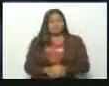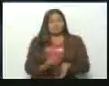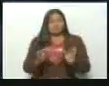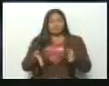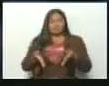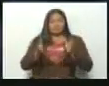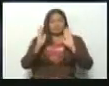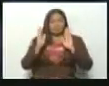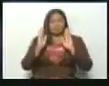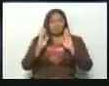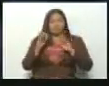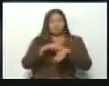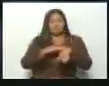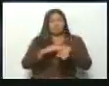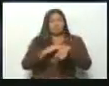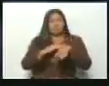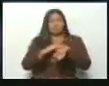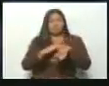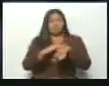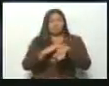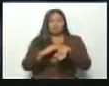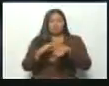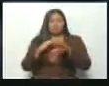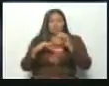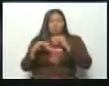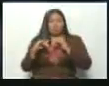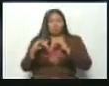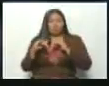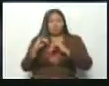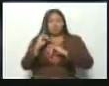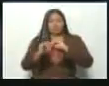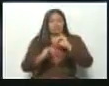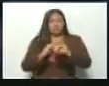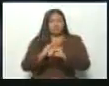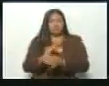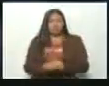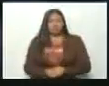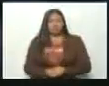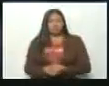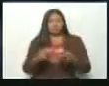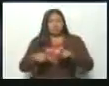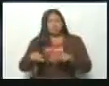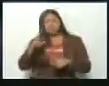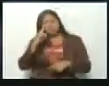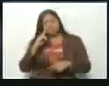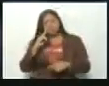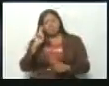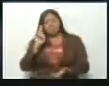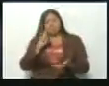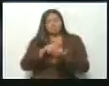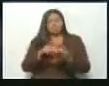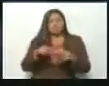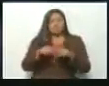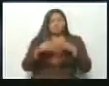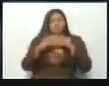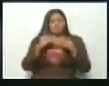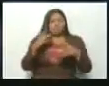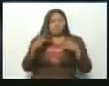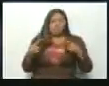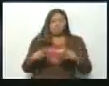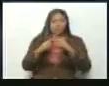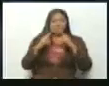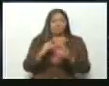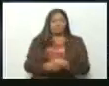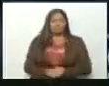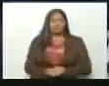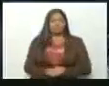torre del Ministerio del Poder Popular para Relaciones Exteriores, Sala Simón Bolívar. Los esperamos para que participen en todos estos encuentros